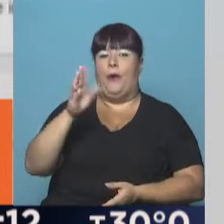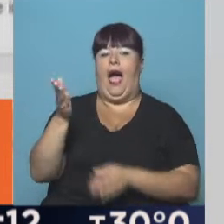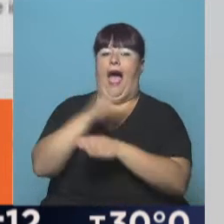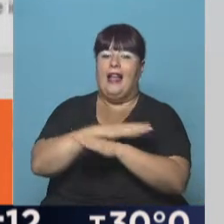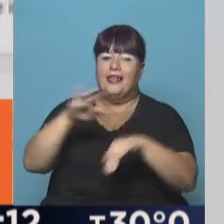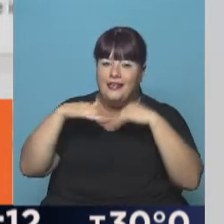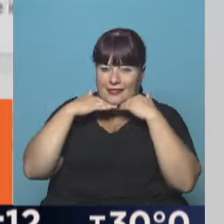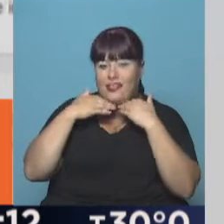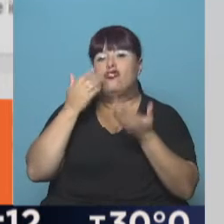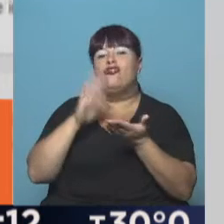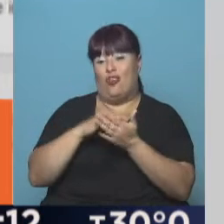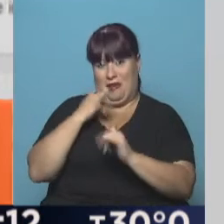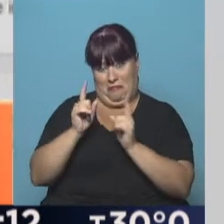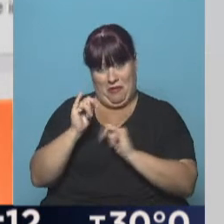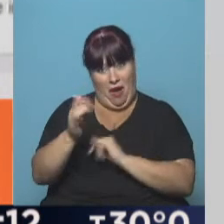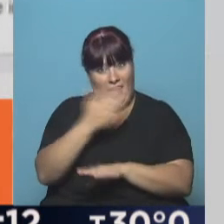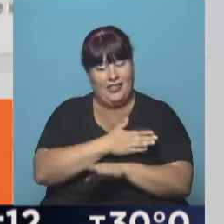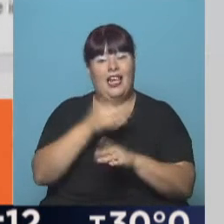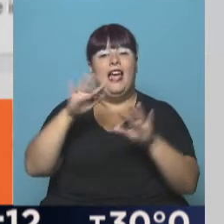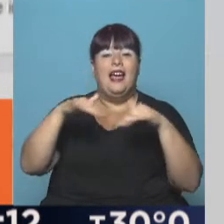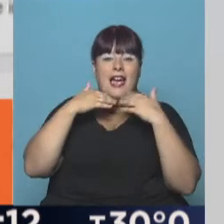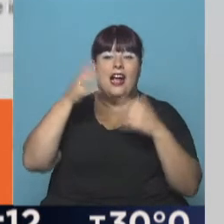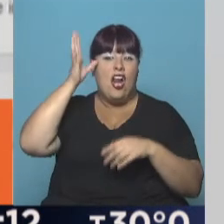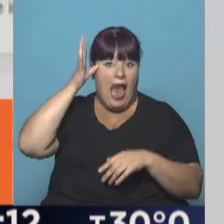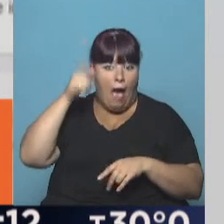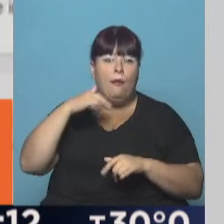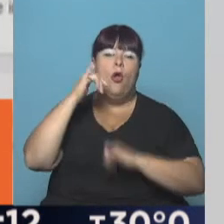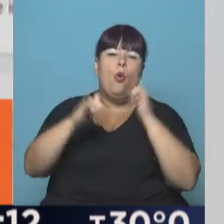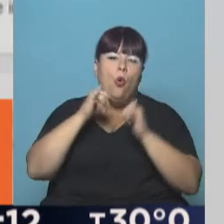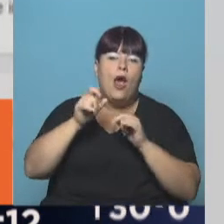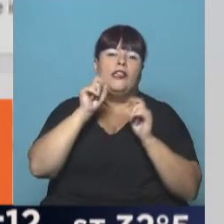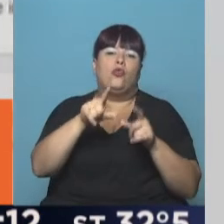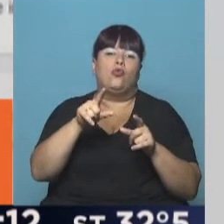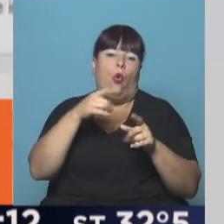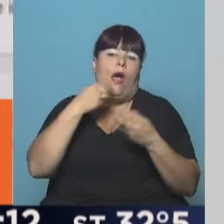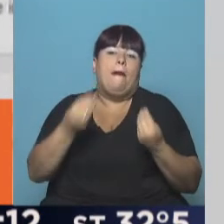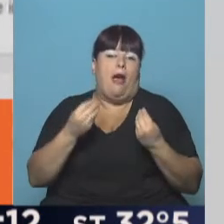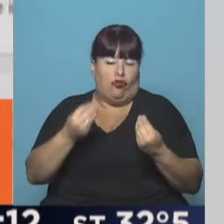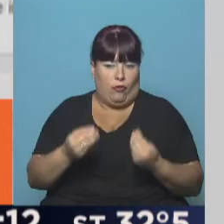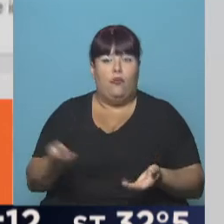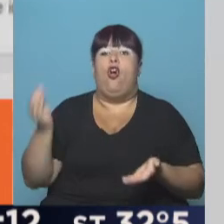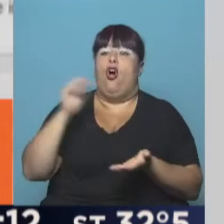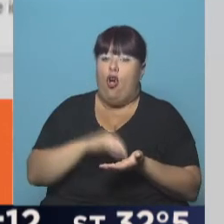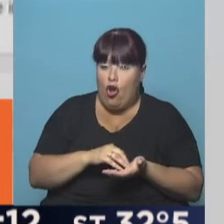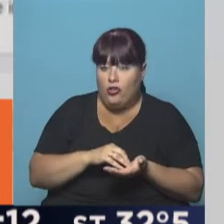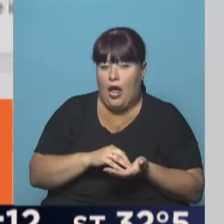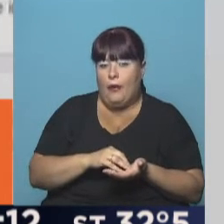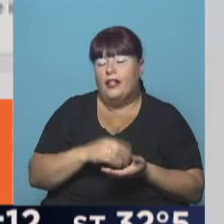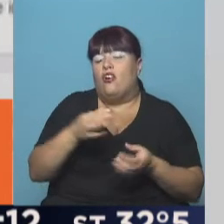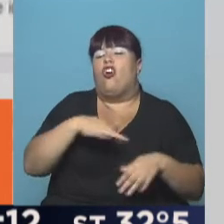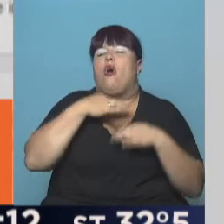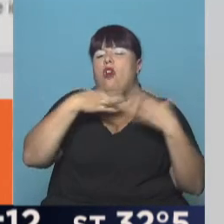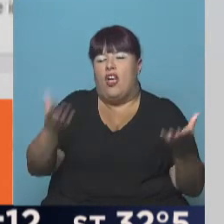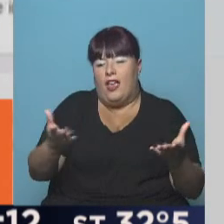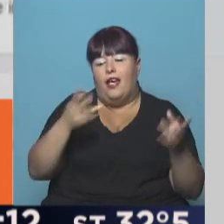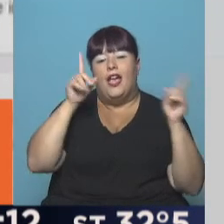previa, hablando, por supuesto, como les contaba recién, en el vestuario de Napoli y contando su versión de las cosas. Otra vez dijo que la cuenten como quieran,